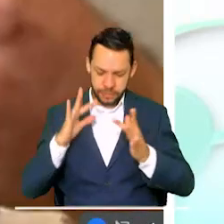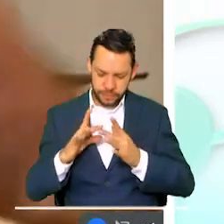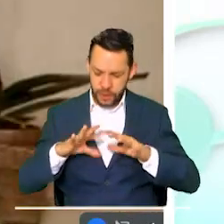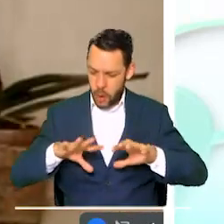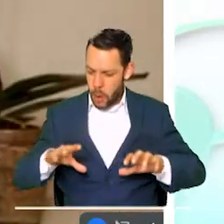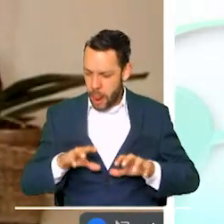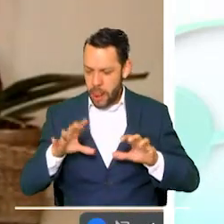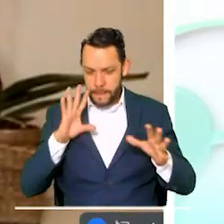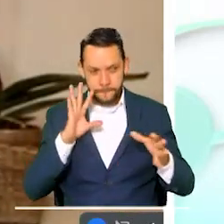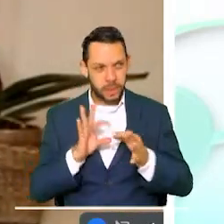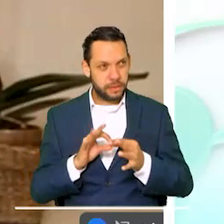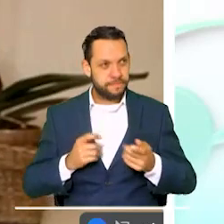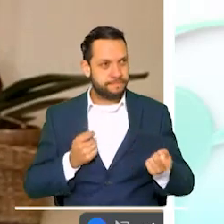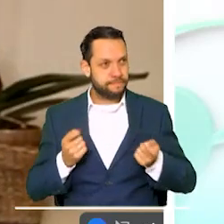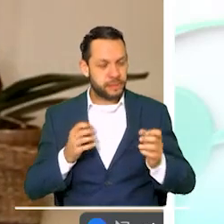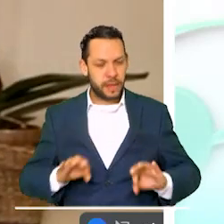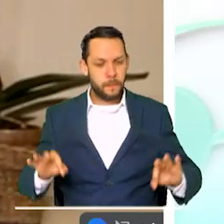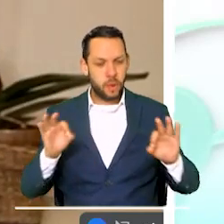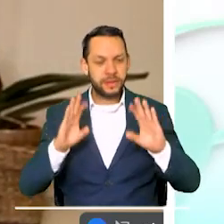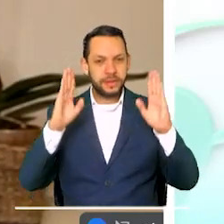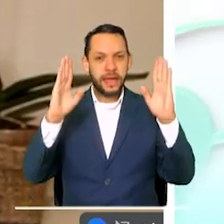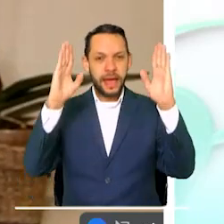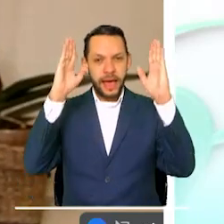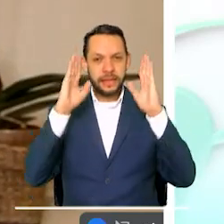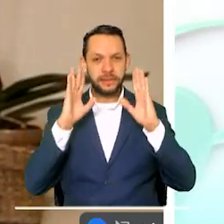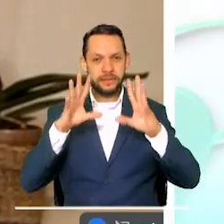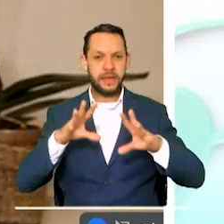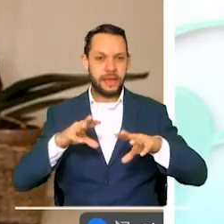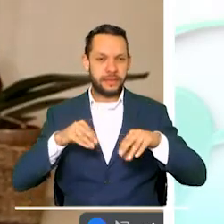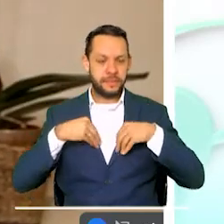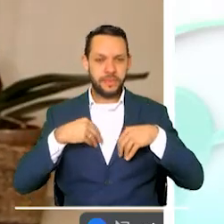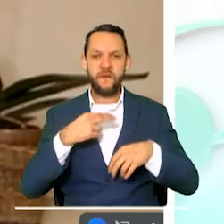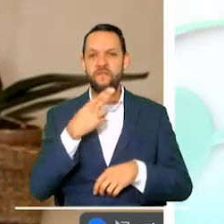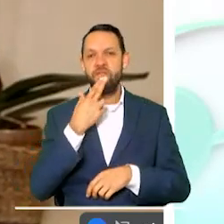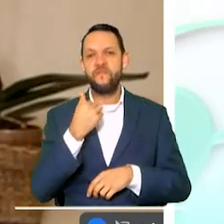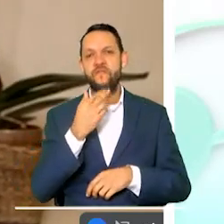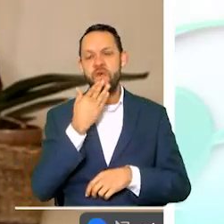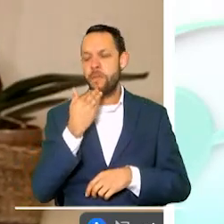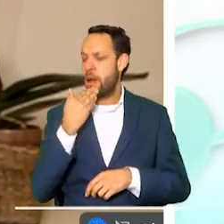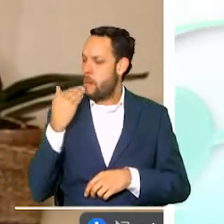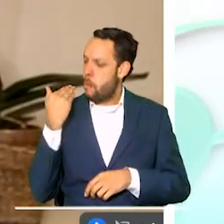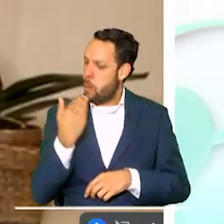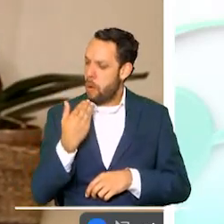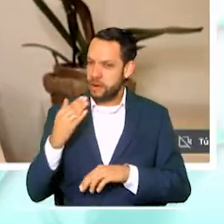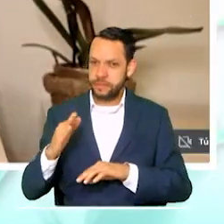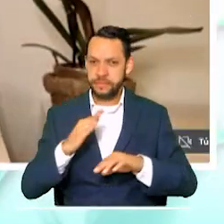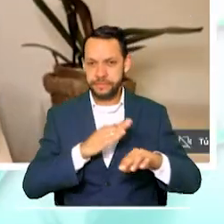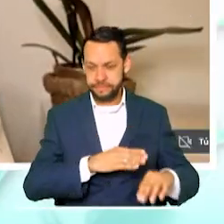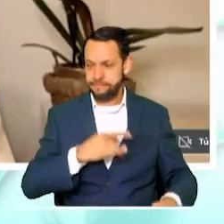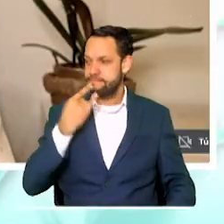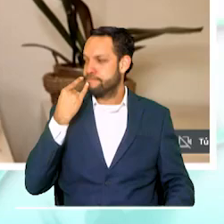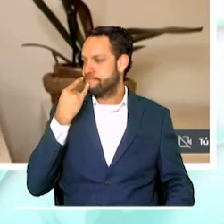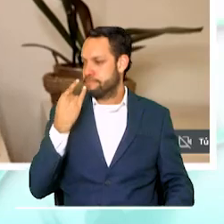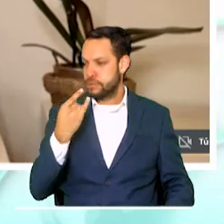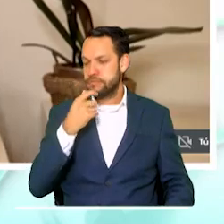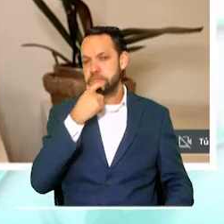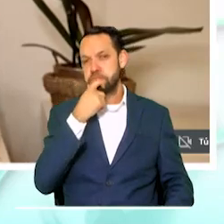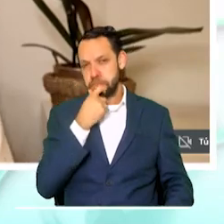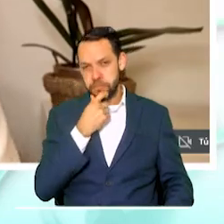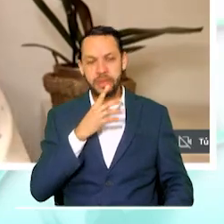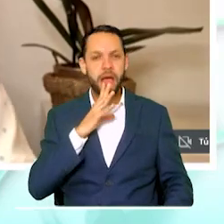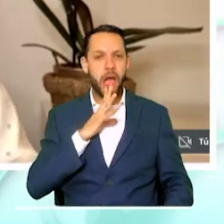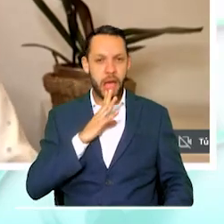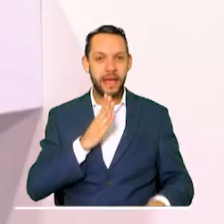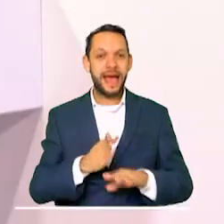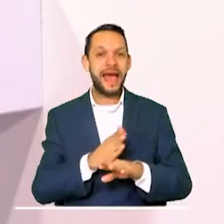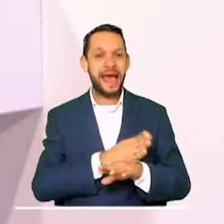este estado de atención plena, aceptación y amabilidad por lo que ocurre. Esto es muy interesante y además antes del programa